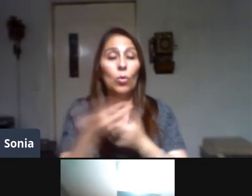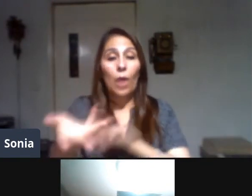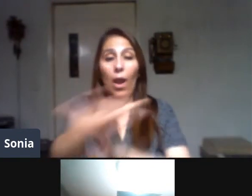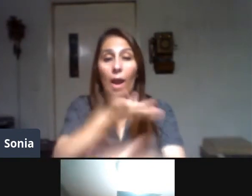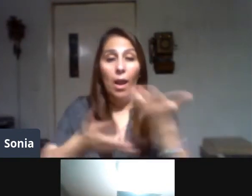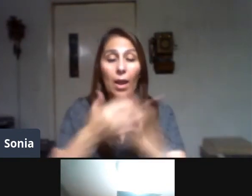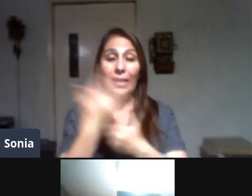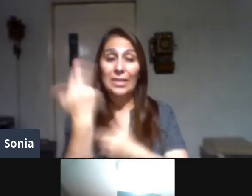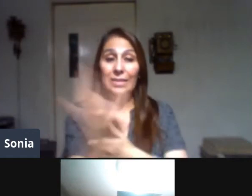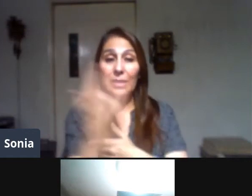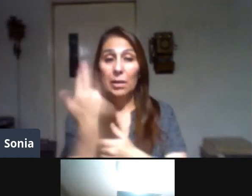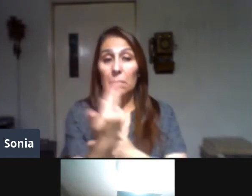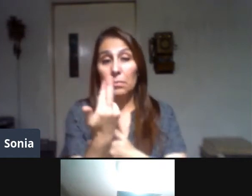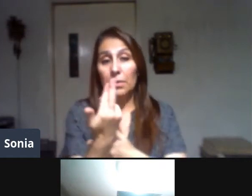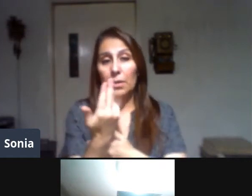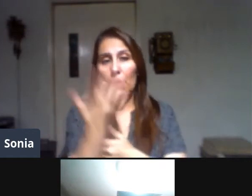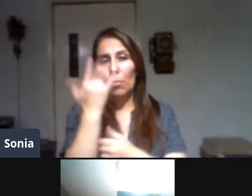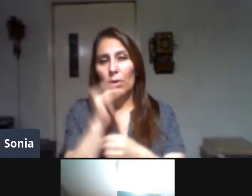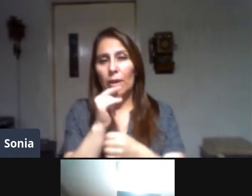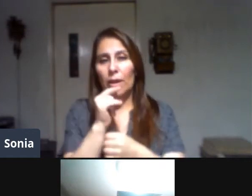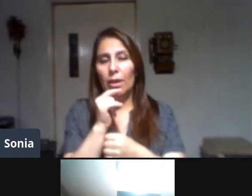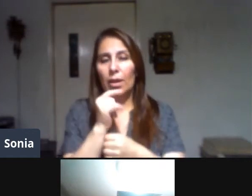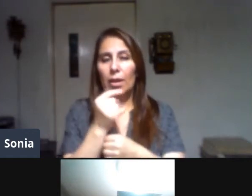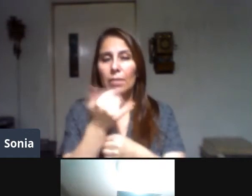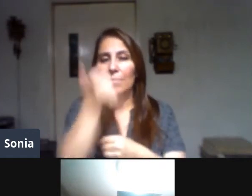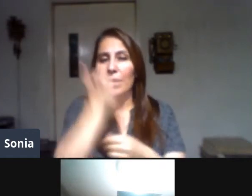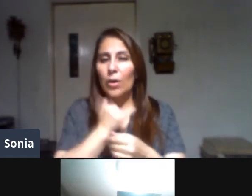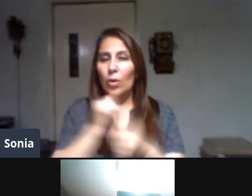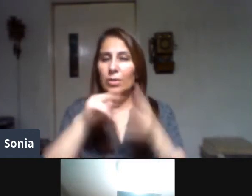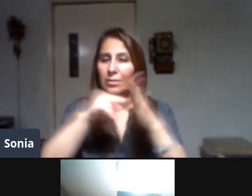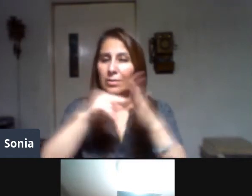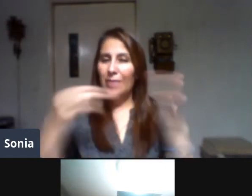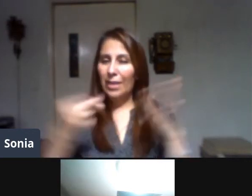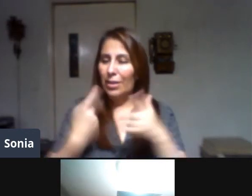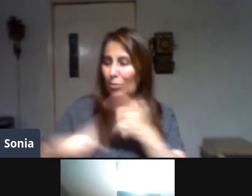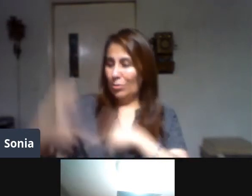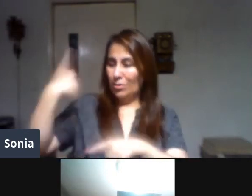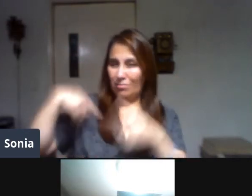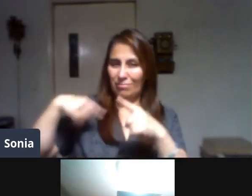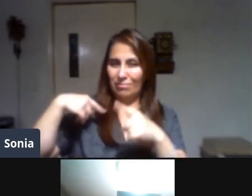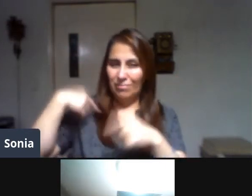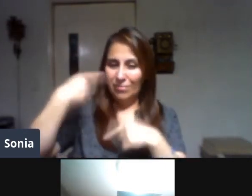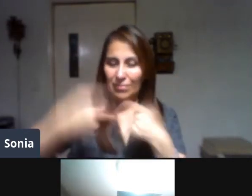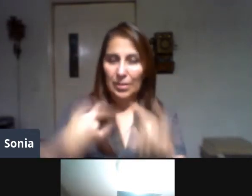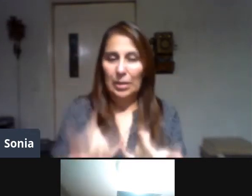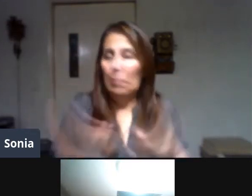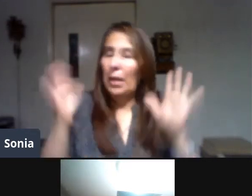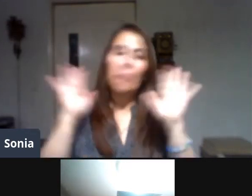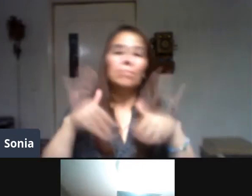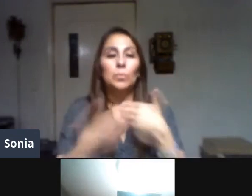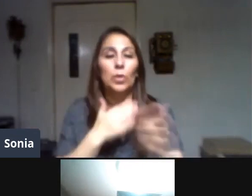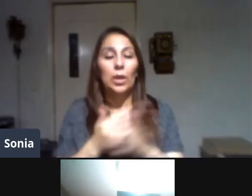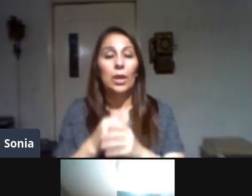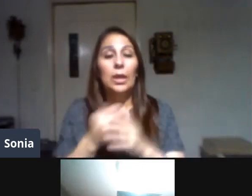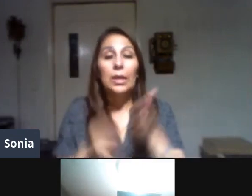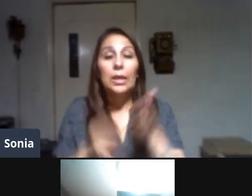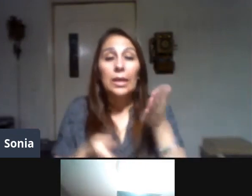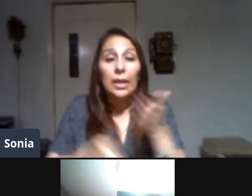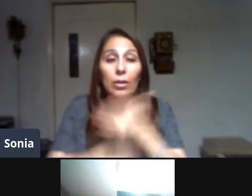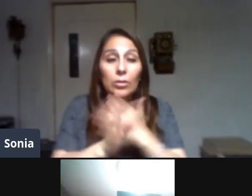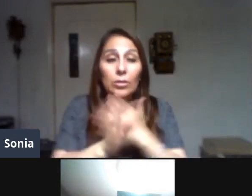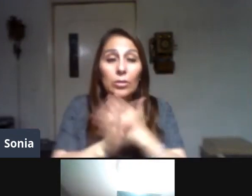técnicas que se debe hacer como unos ocho días pero entonces invitarlos para que sigan desde esta página de la universidad